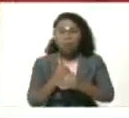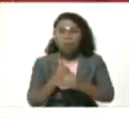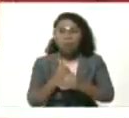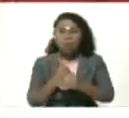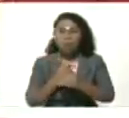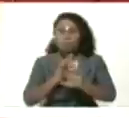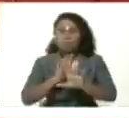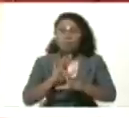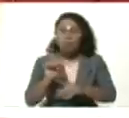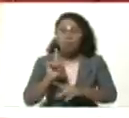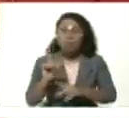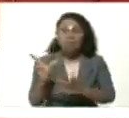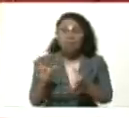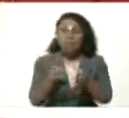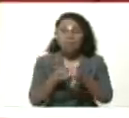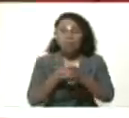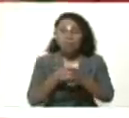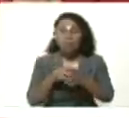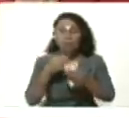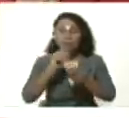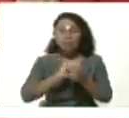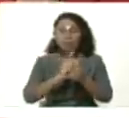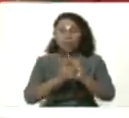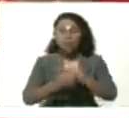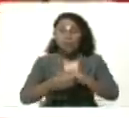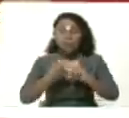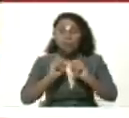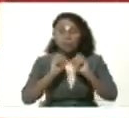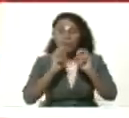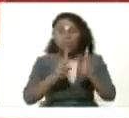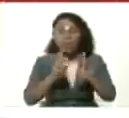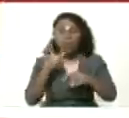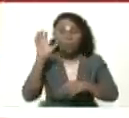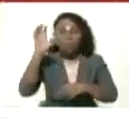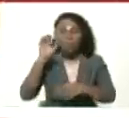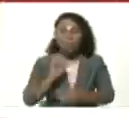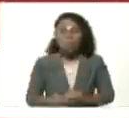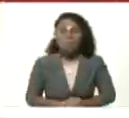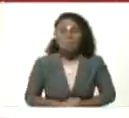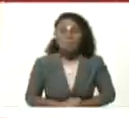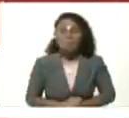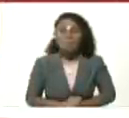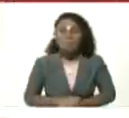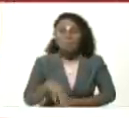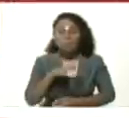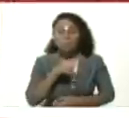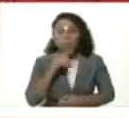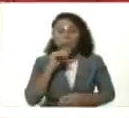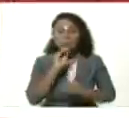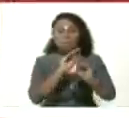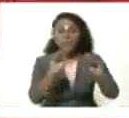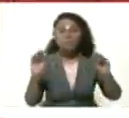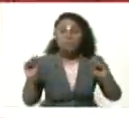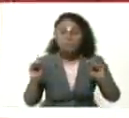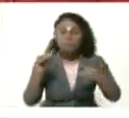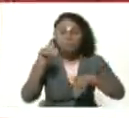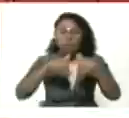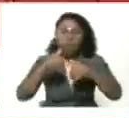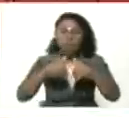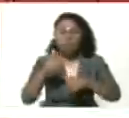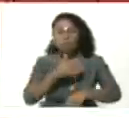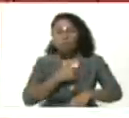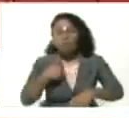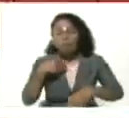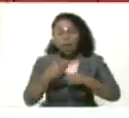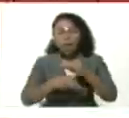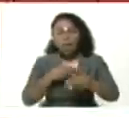ya dejan de ser partidistas. ¿Para qué? Para convertirse en una opción de patria, donde llamamos a votar a los que así lo quieran hacer